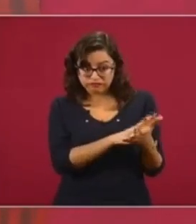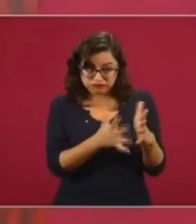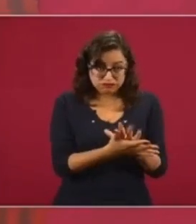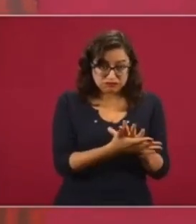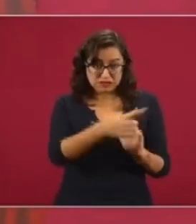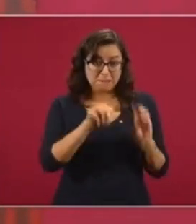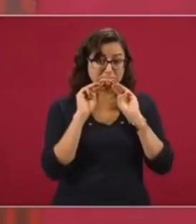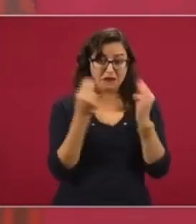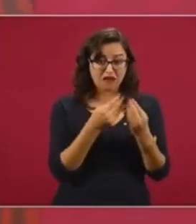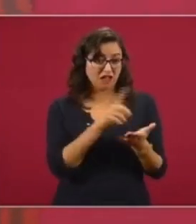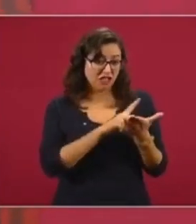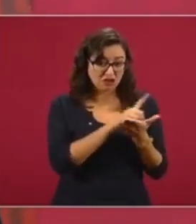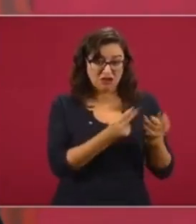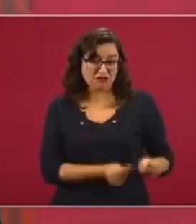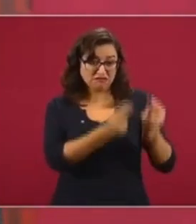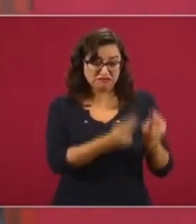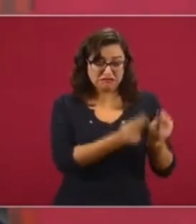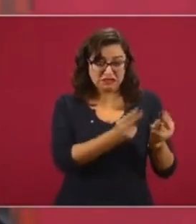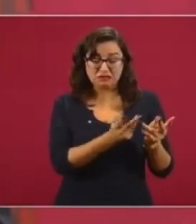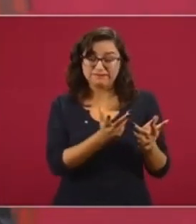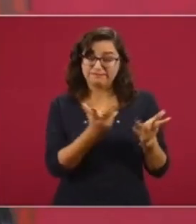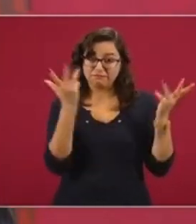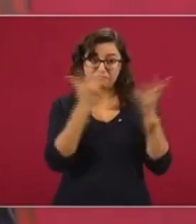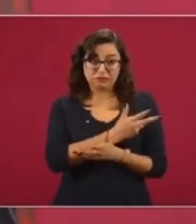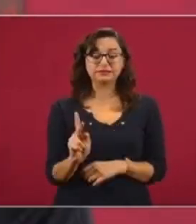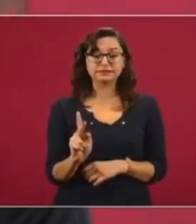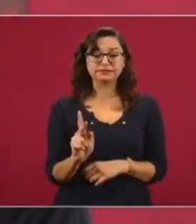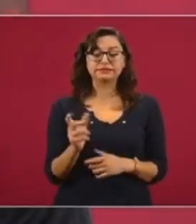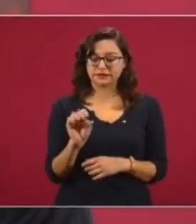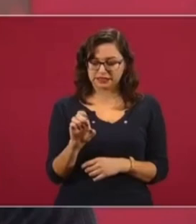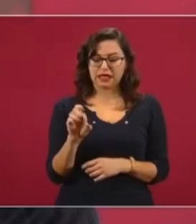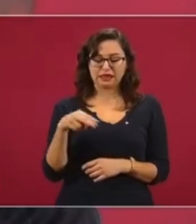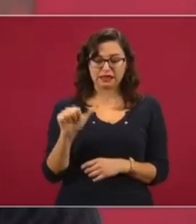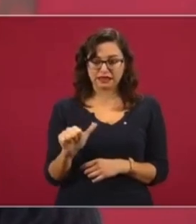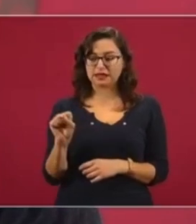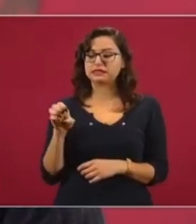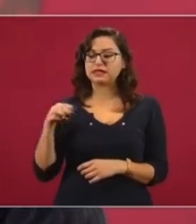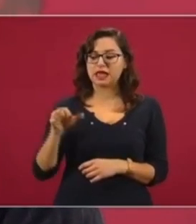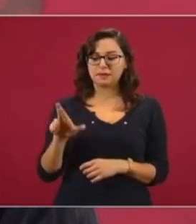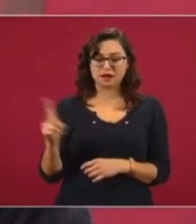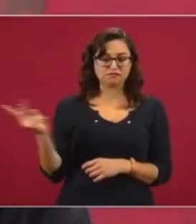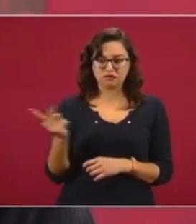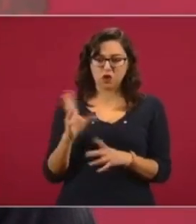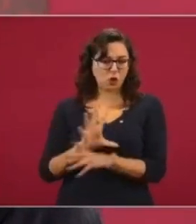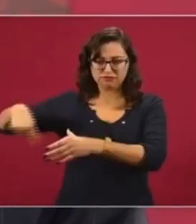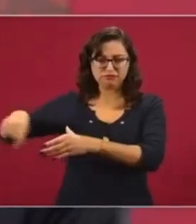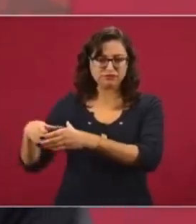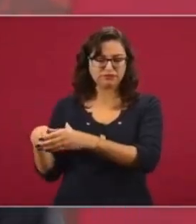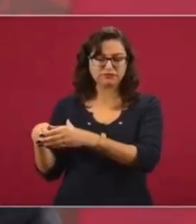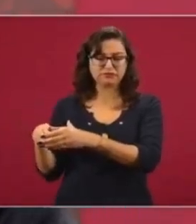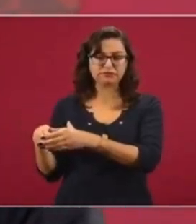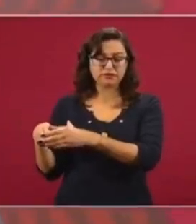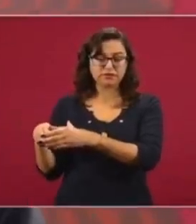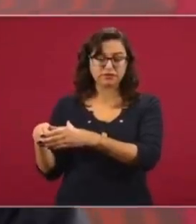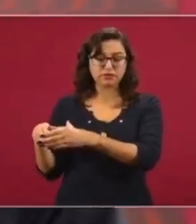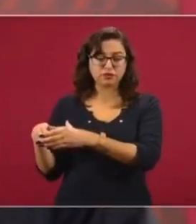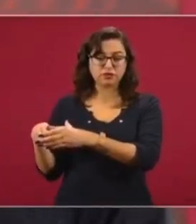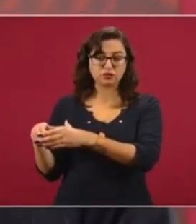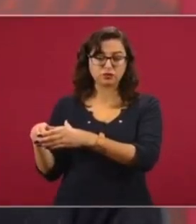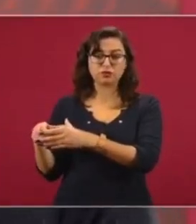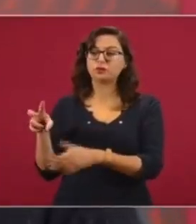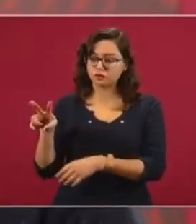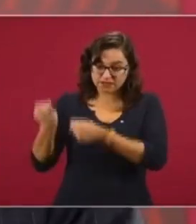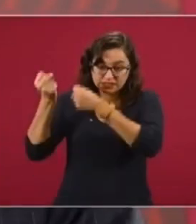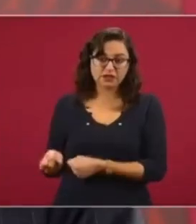casos de narcotráfico, las debilitan. La Secretaría de Defensa y la Secretaría de Marina, las Fuerzas Armadas de México, constituyen